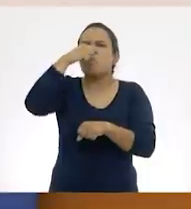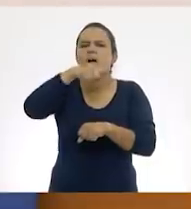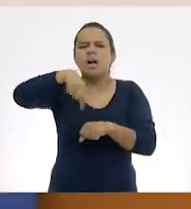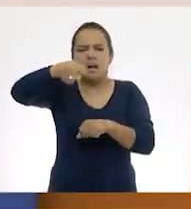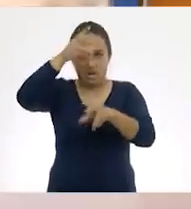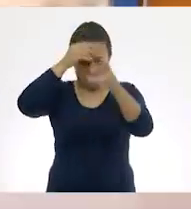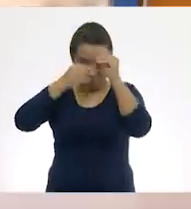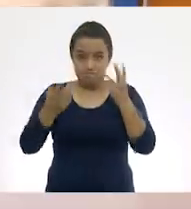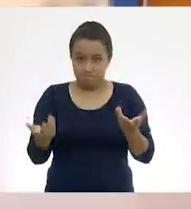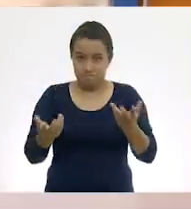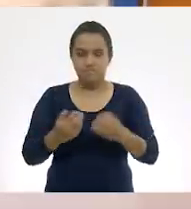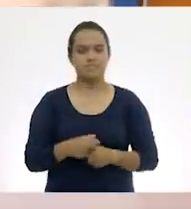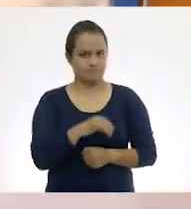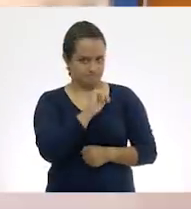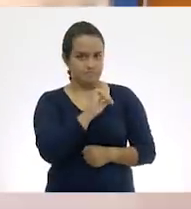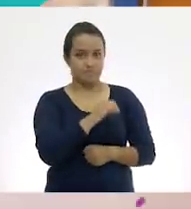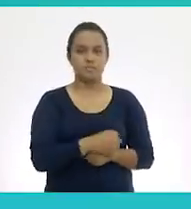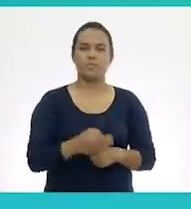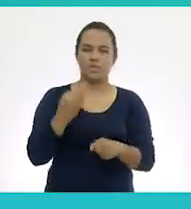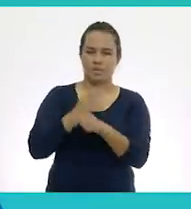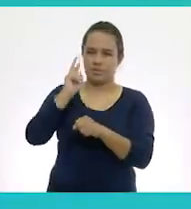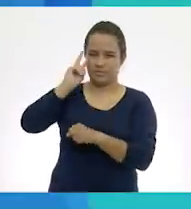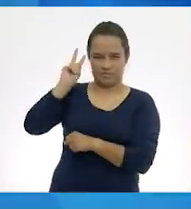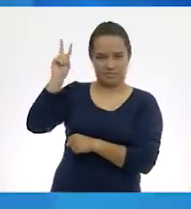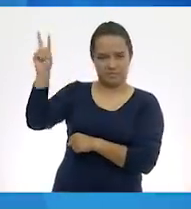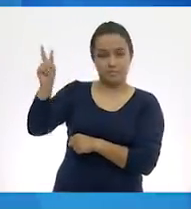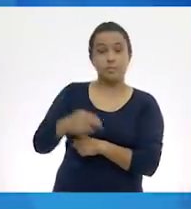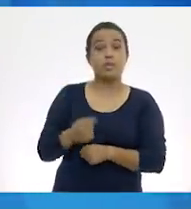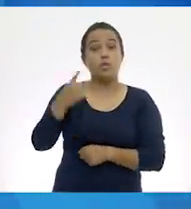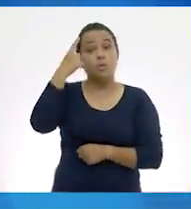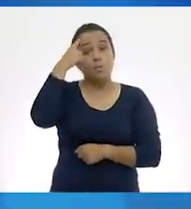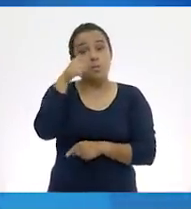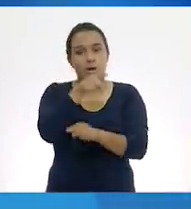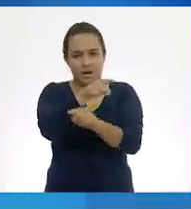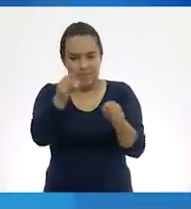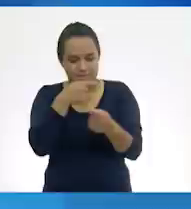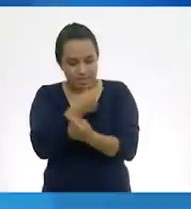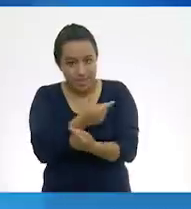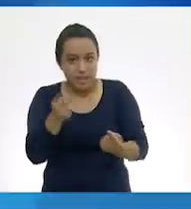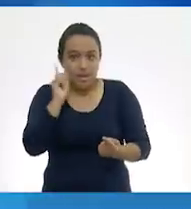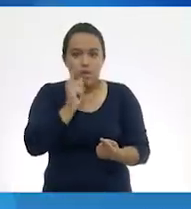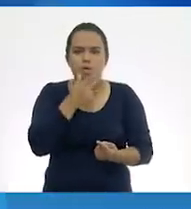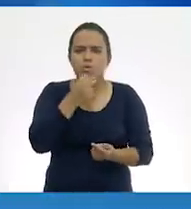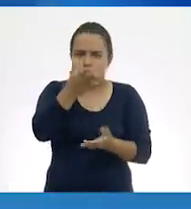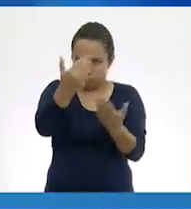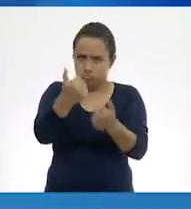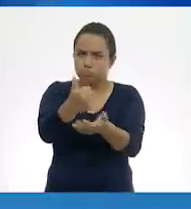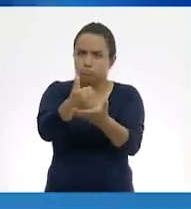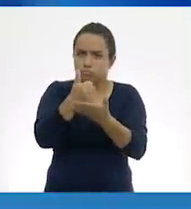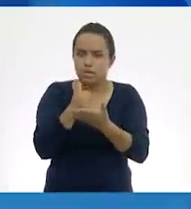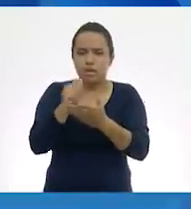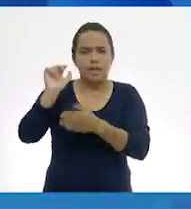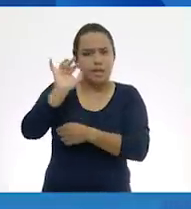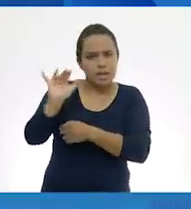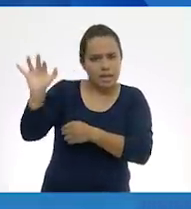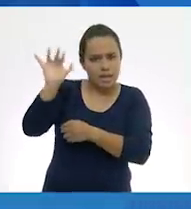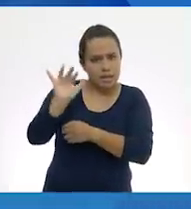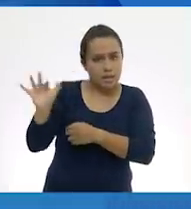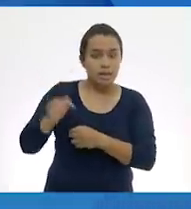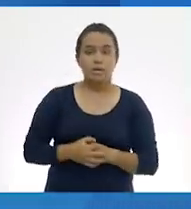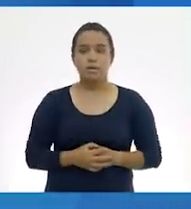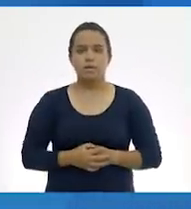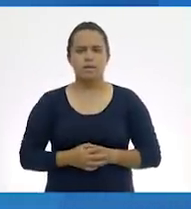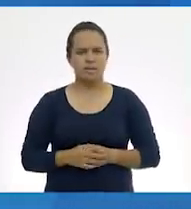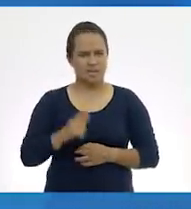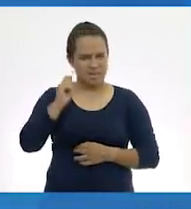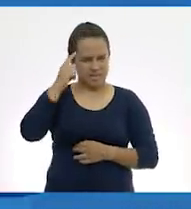bien? Me parece muy bien. Muy bien, vamos a verlo en pantalla para que los niños y las niñas en casa nos puedan ayudar a seguir la lectura. ¿Qué es lo que